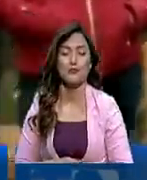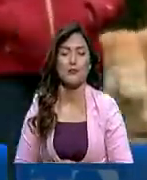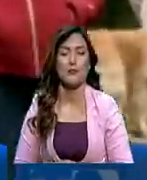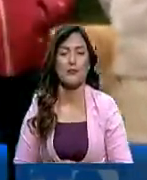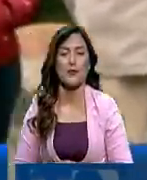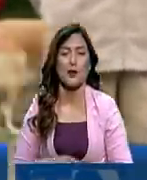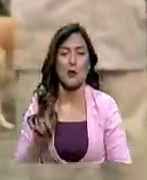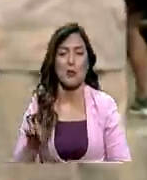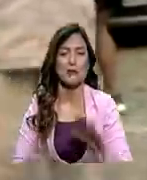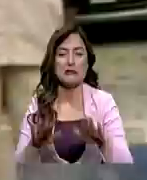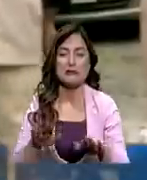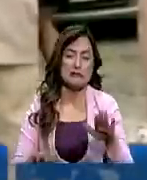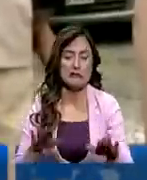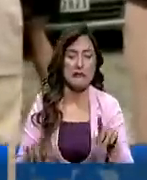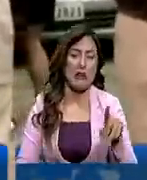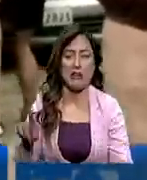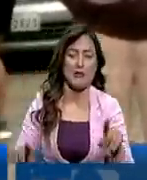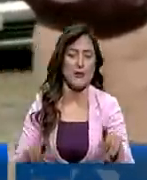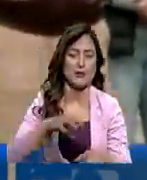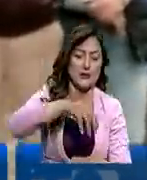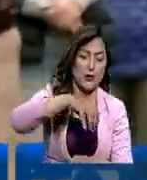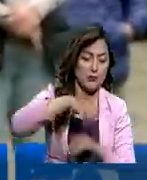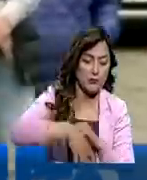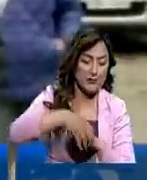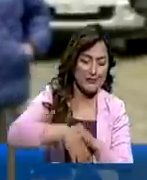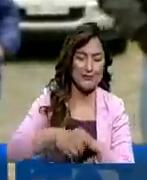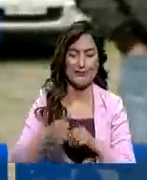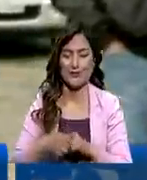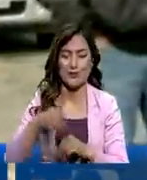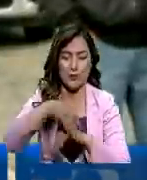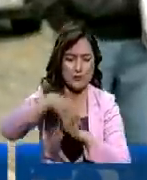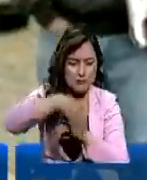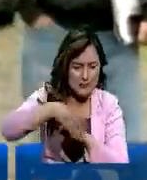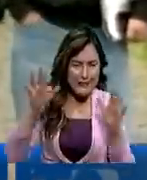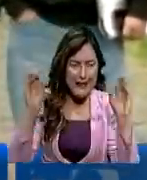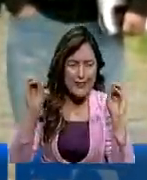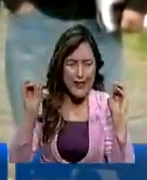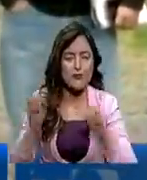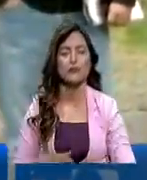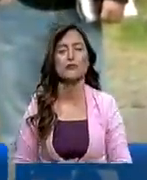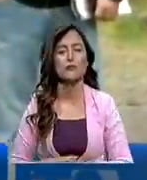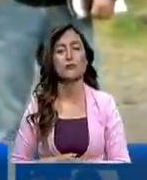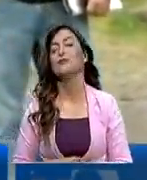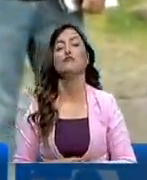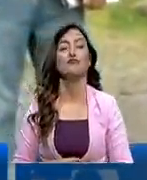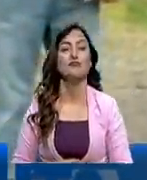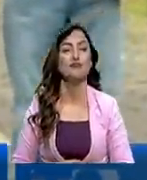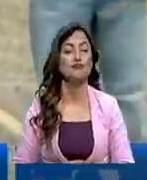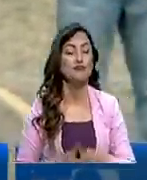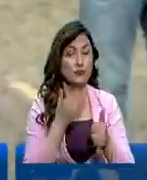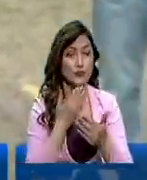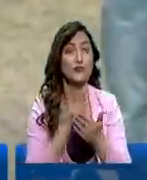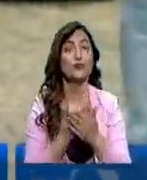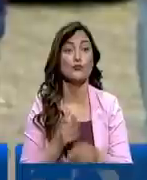es una intermitencia y una inseguridad terrible porque no tenemos seguridad de que va a haber el líquido vital. Listo, muchísimas gracias. Como ya lo escuchábamos,